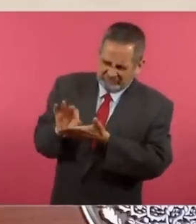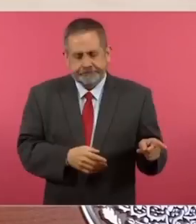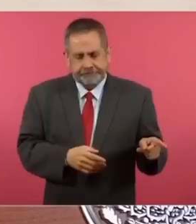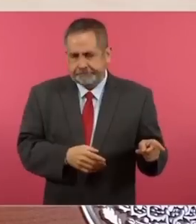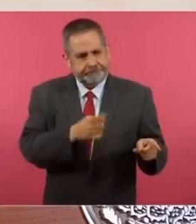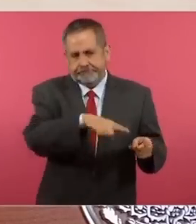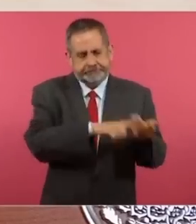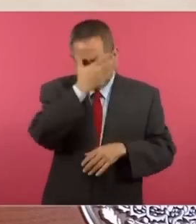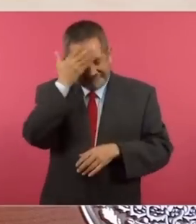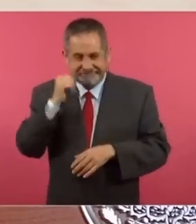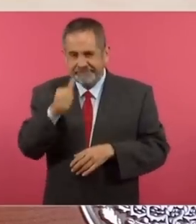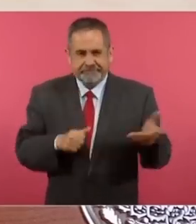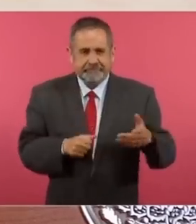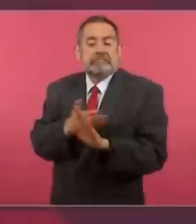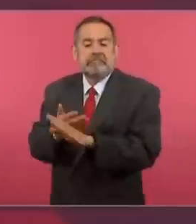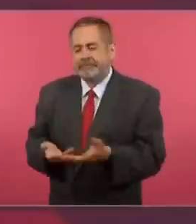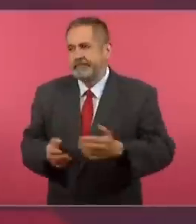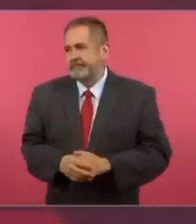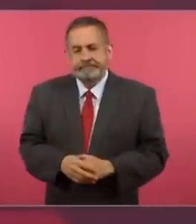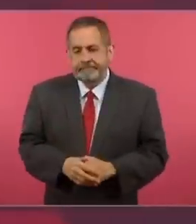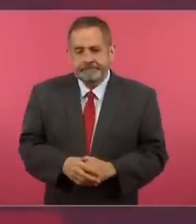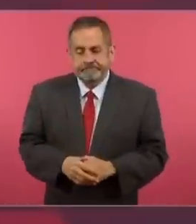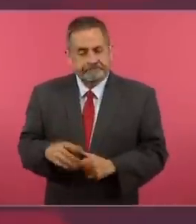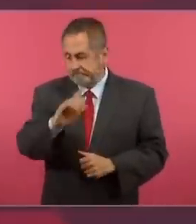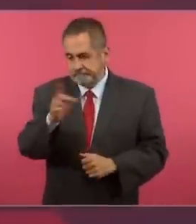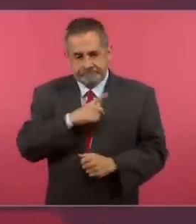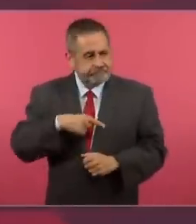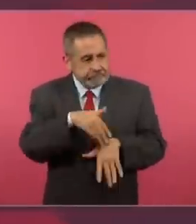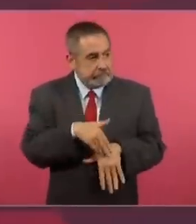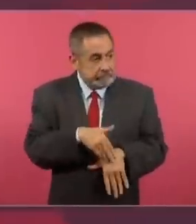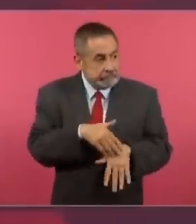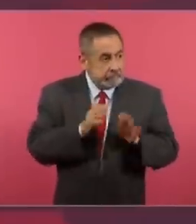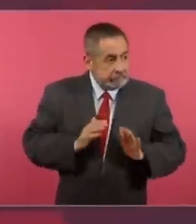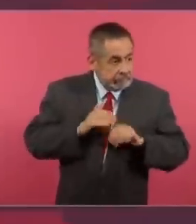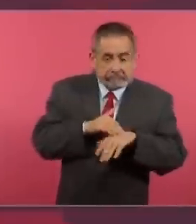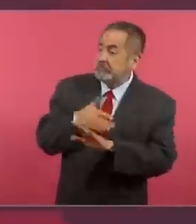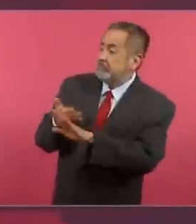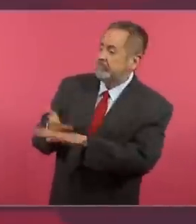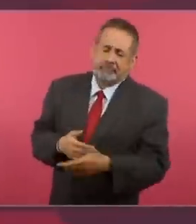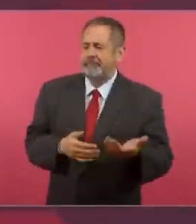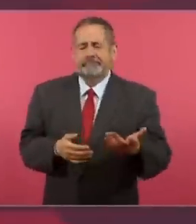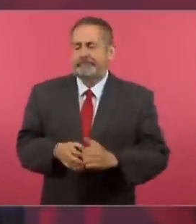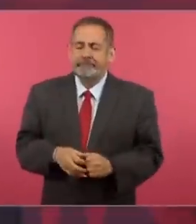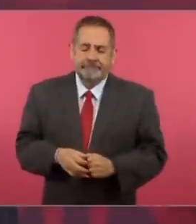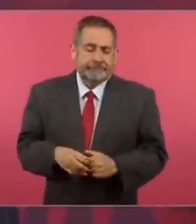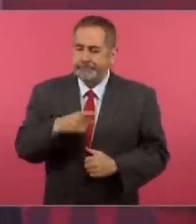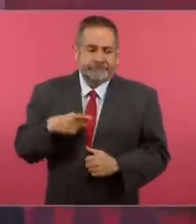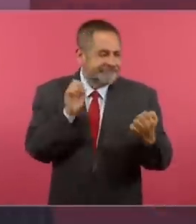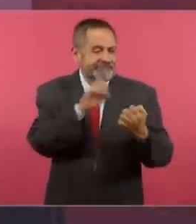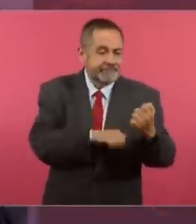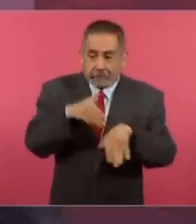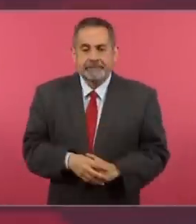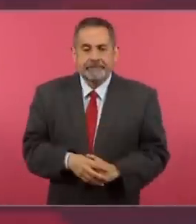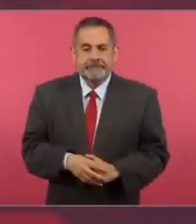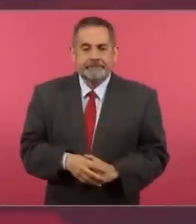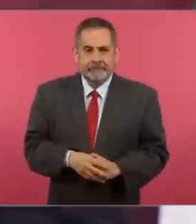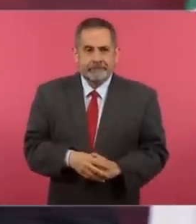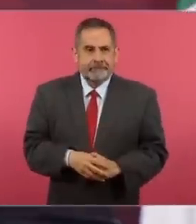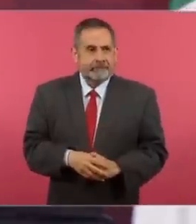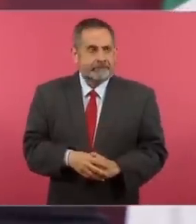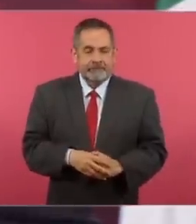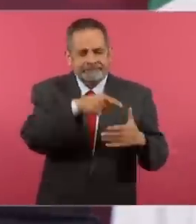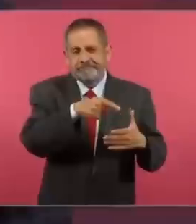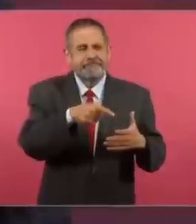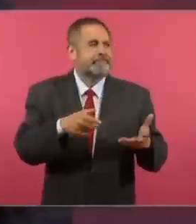están totalmente desinformados y manipulados no deberían de prestarse hacer manipulados por los